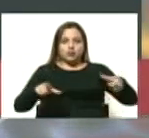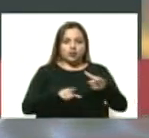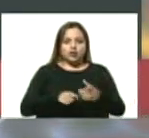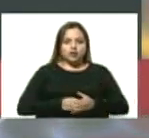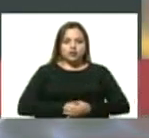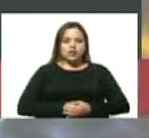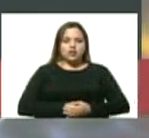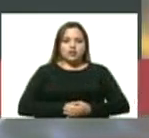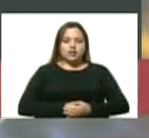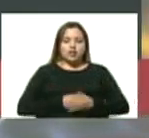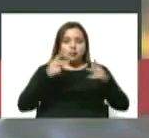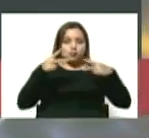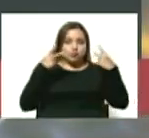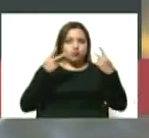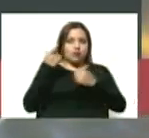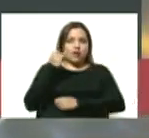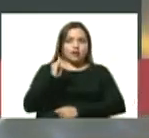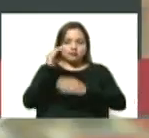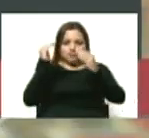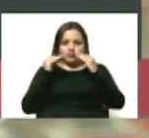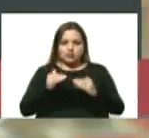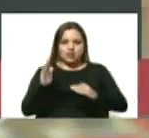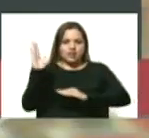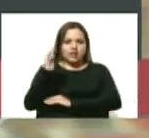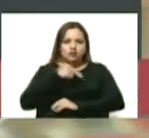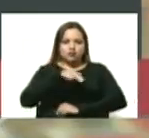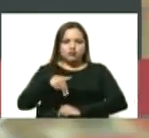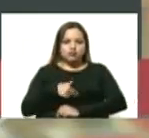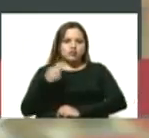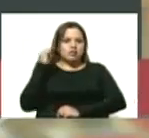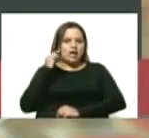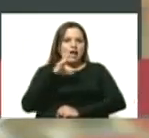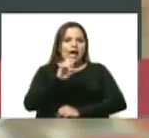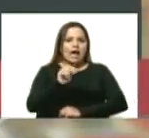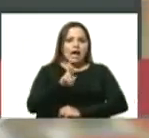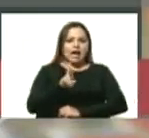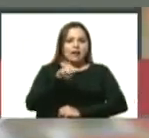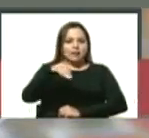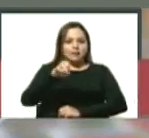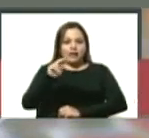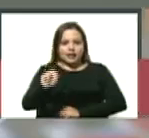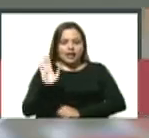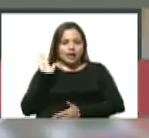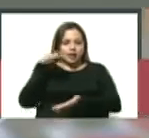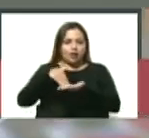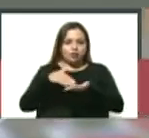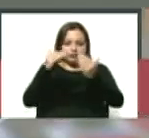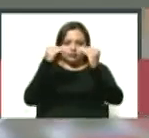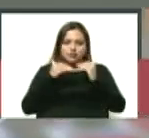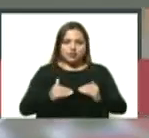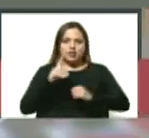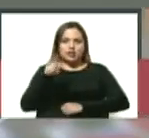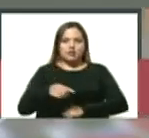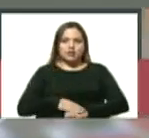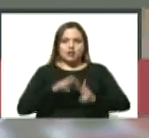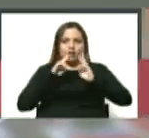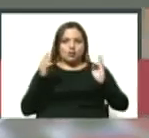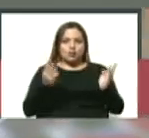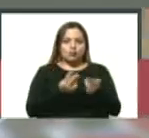puede acercarse a la iglesia Nuestra Señora del Carmen, en Las Tejerías, en el estado Aragua, y también en el estadio José